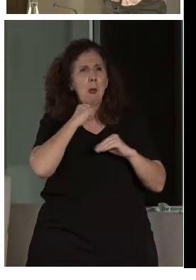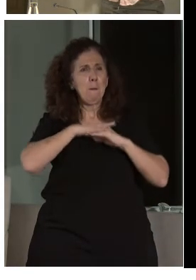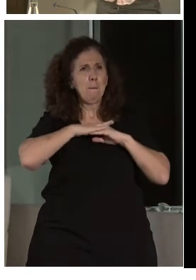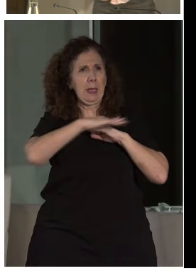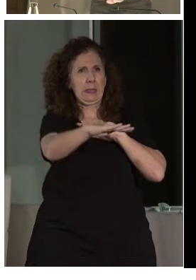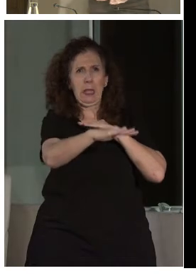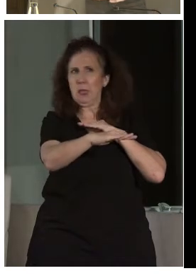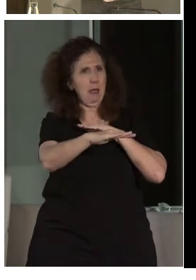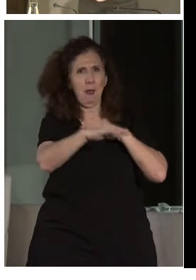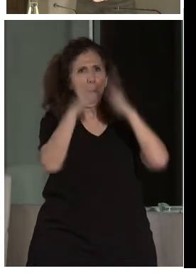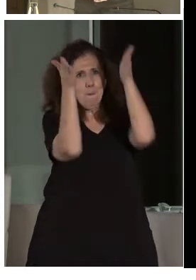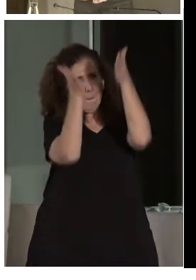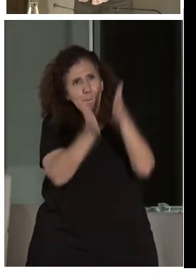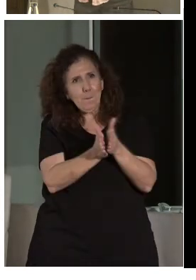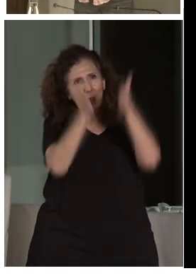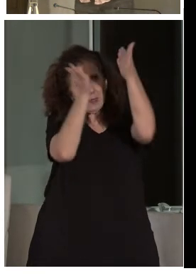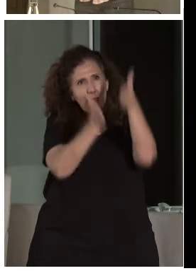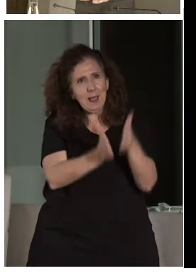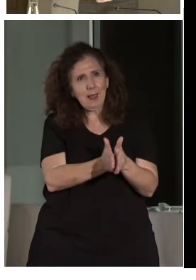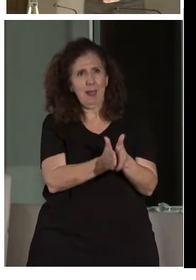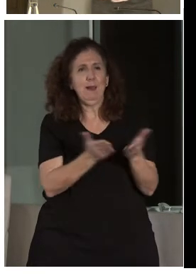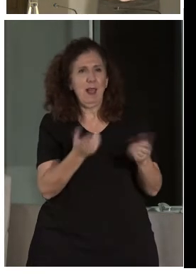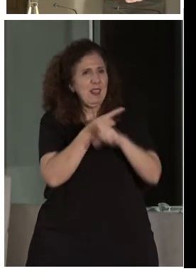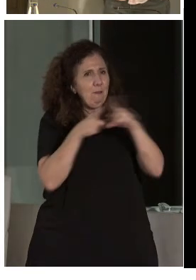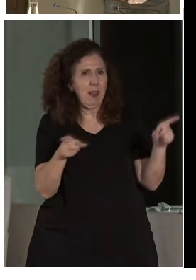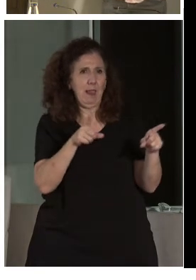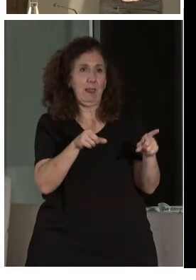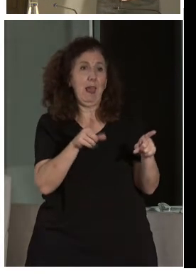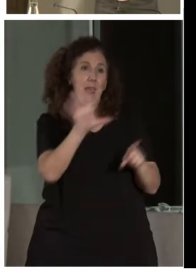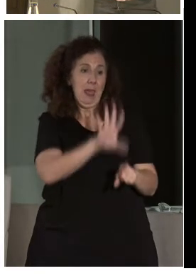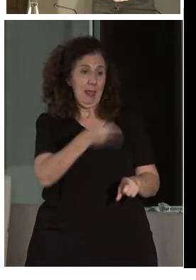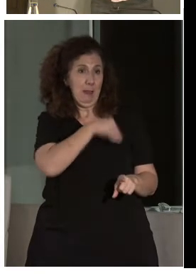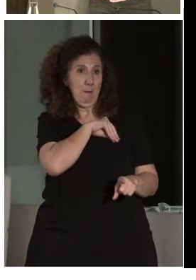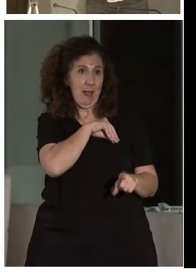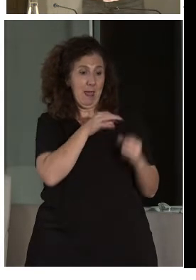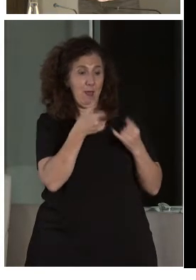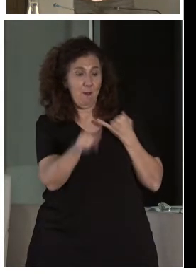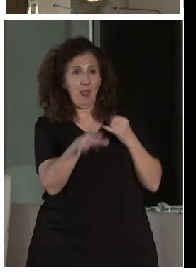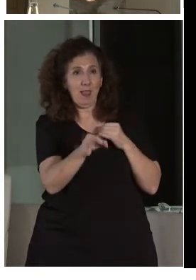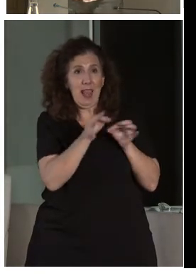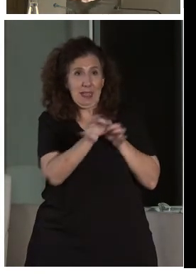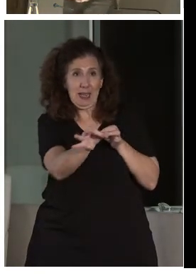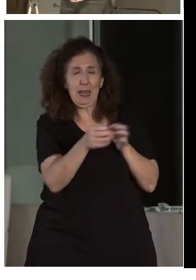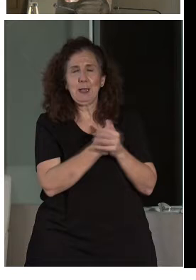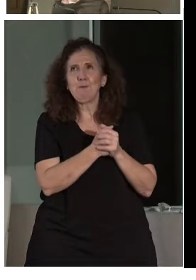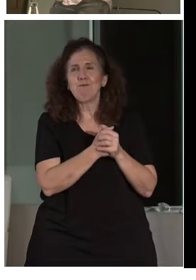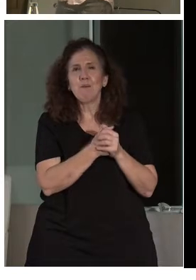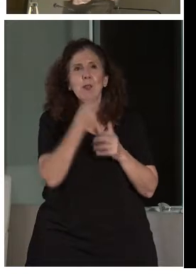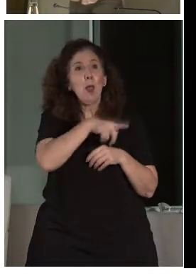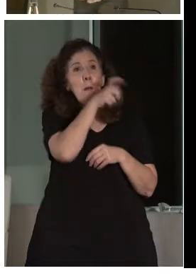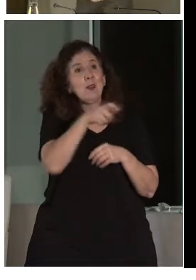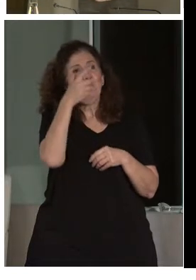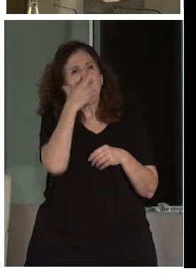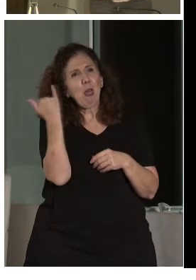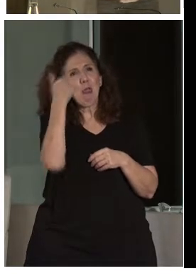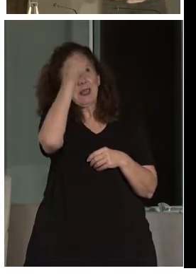los franceses y que se tienen en la península es bastante diferente. ¿Ok? Bueno, pues lo que pensaba esta gente dice, no,